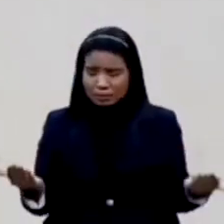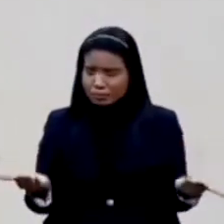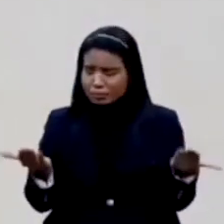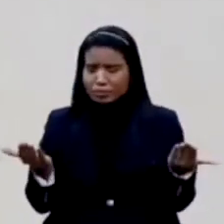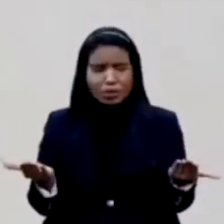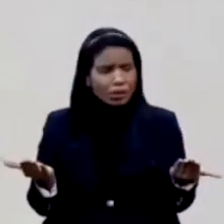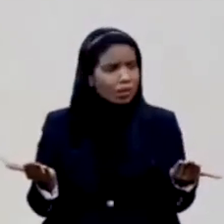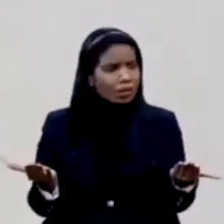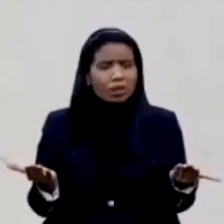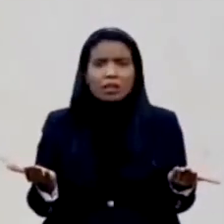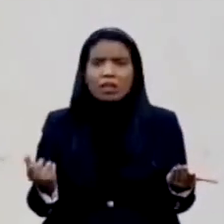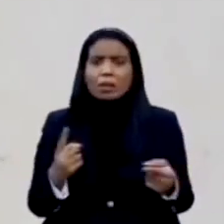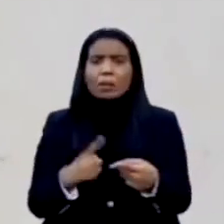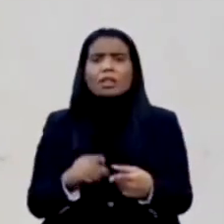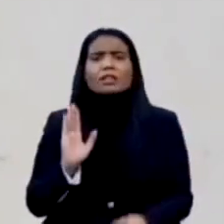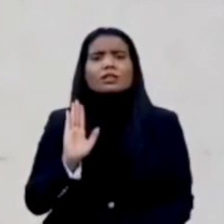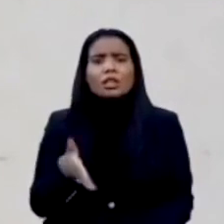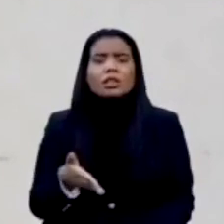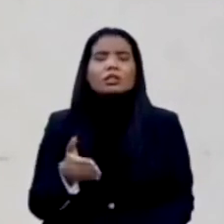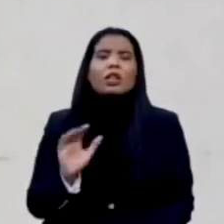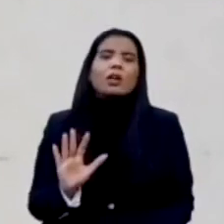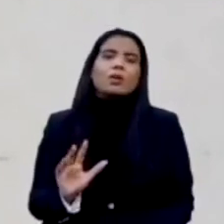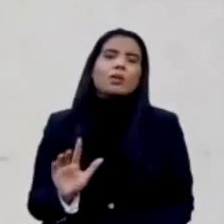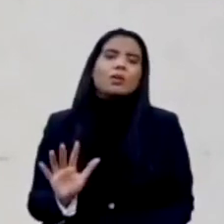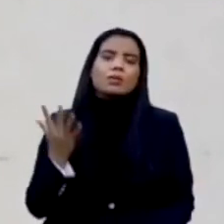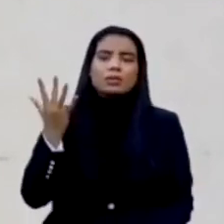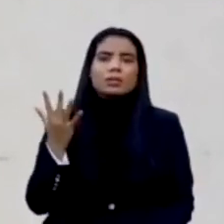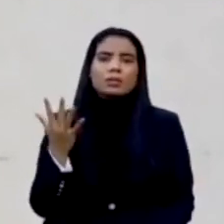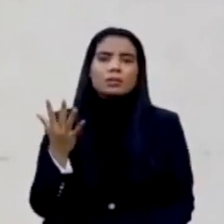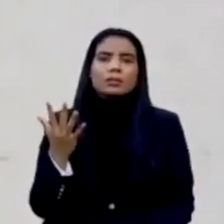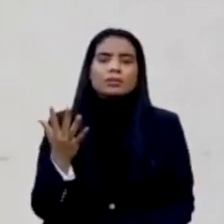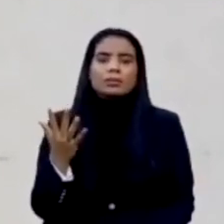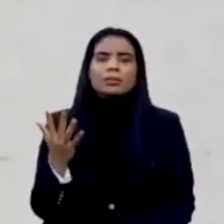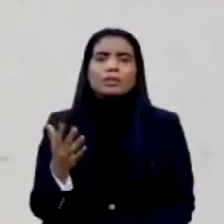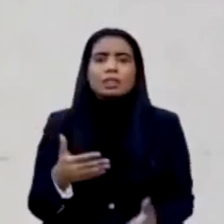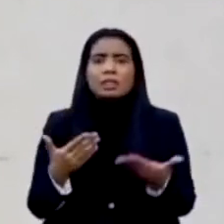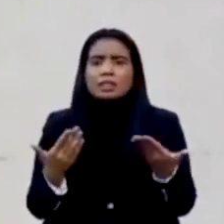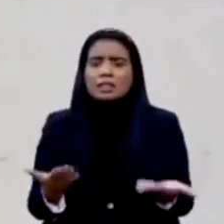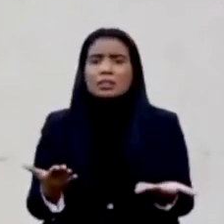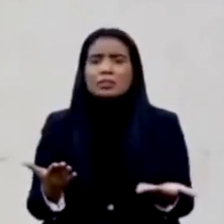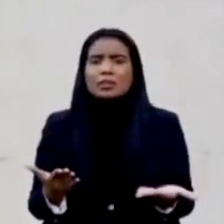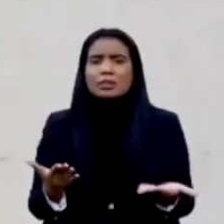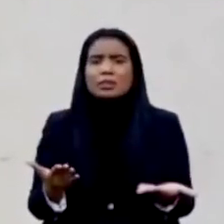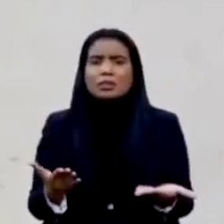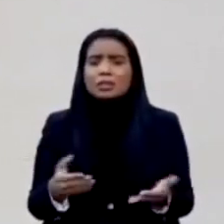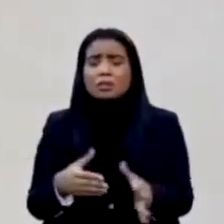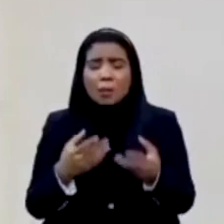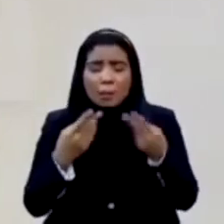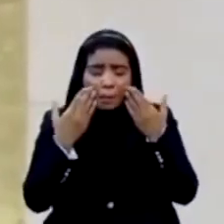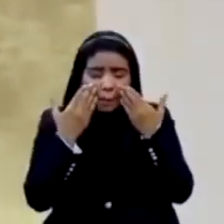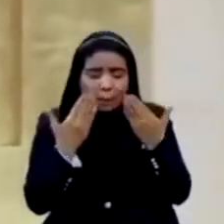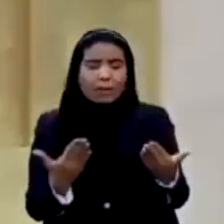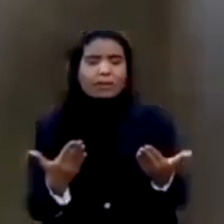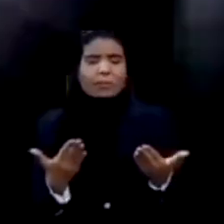porque ella ya había sucedido en otras ocasiones entonces os volveréis y